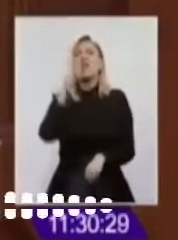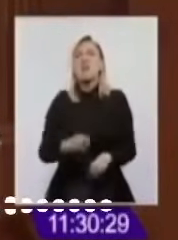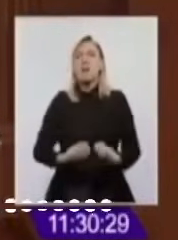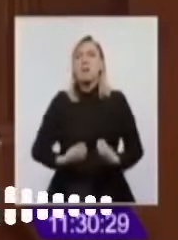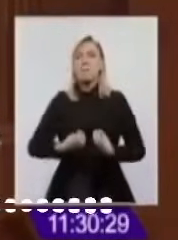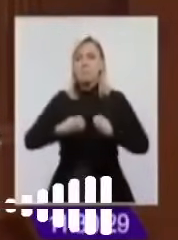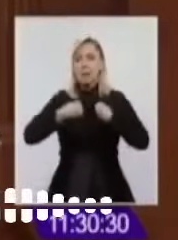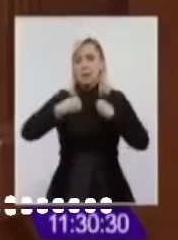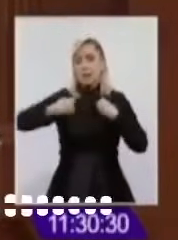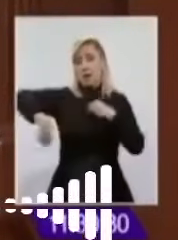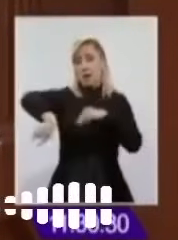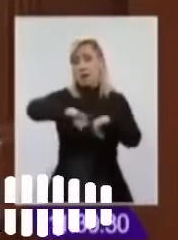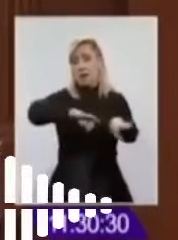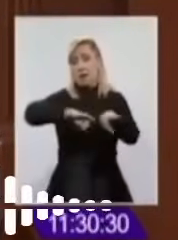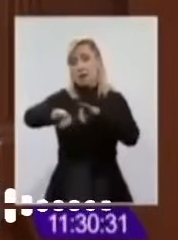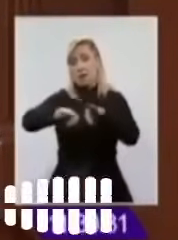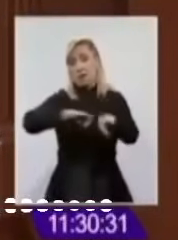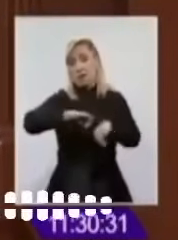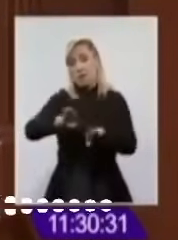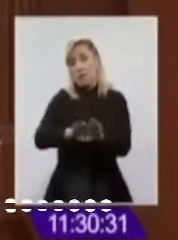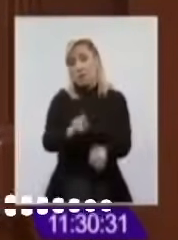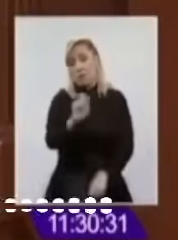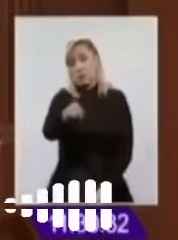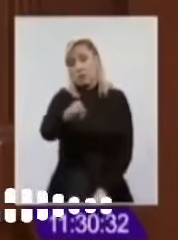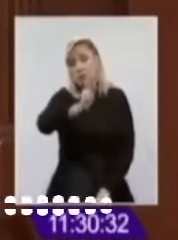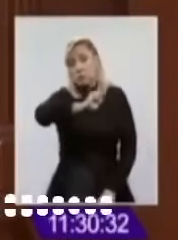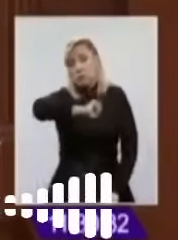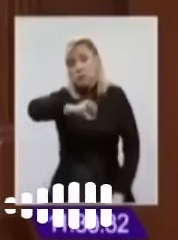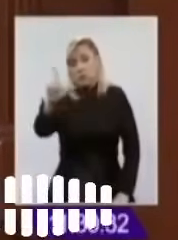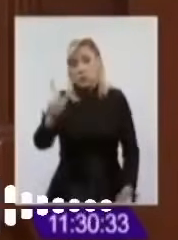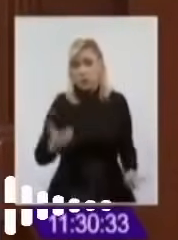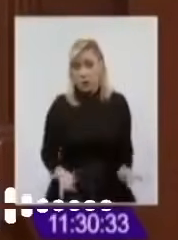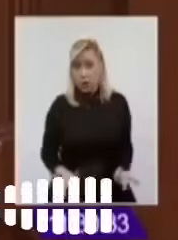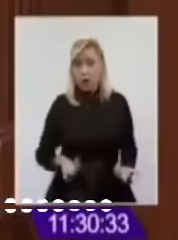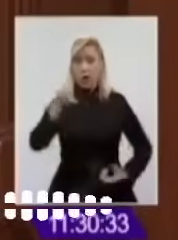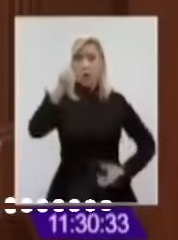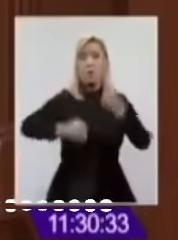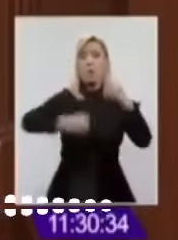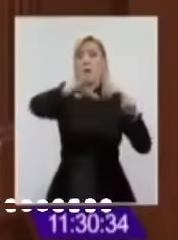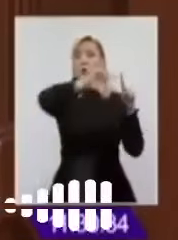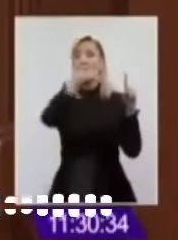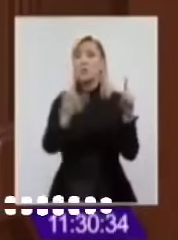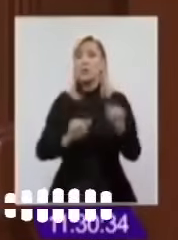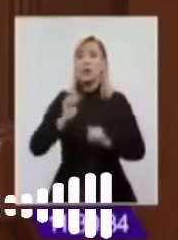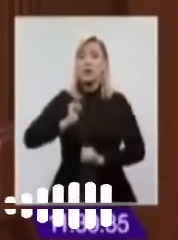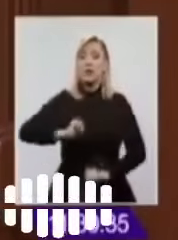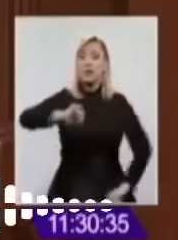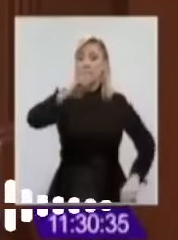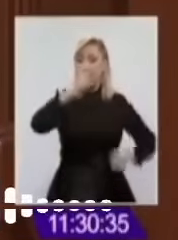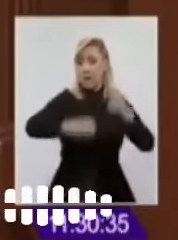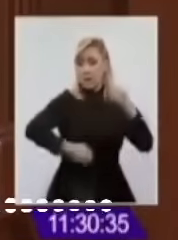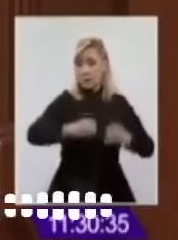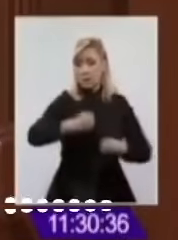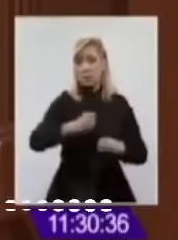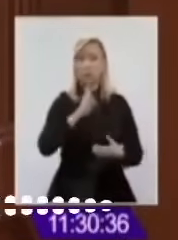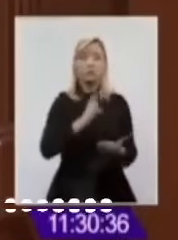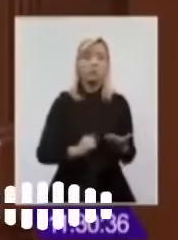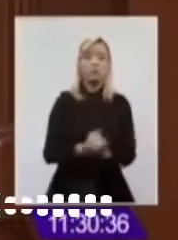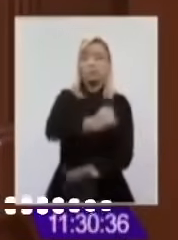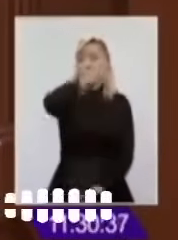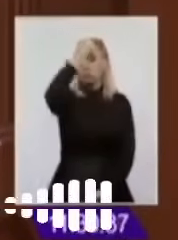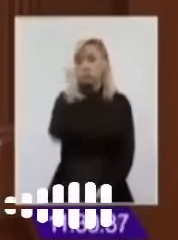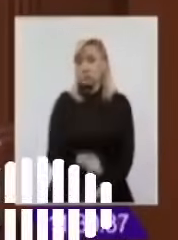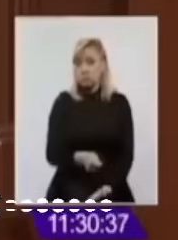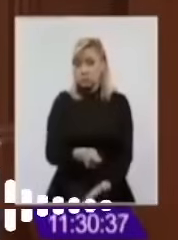vida profesional el poder judicial de la federación al emitir sentencias